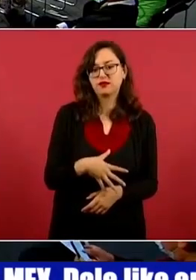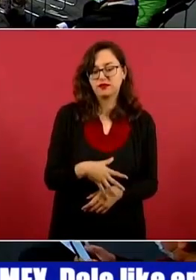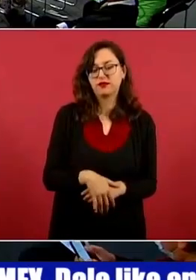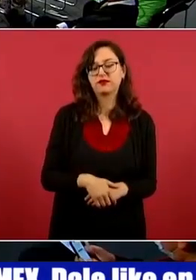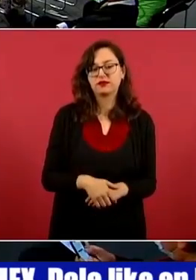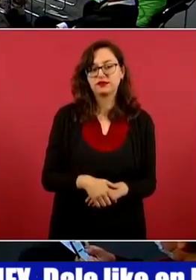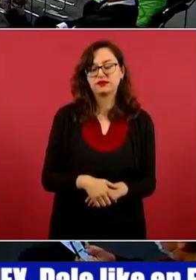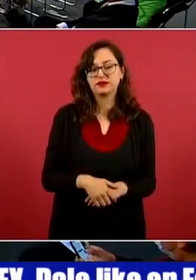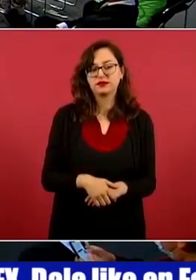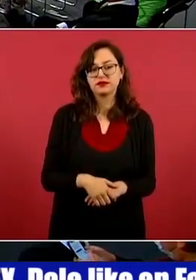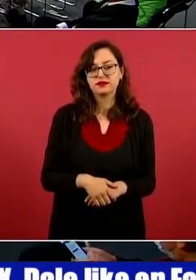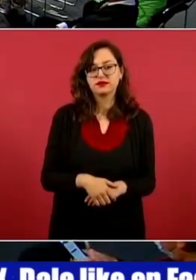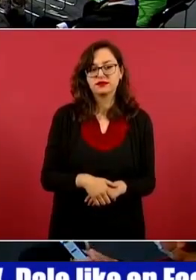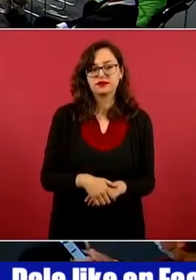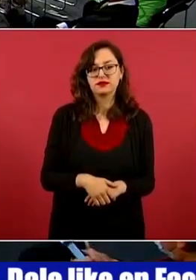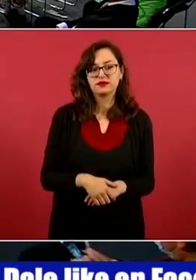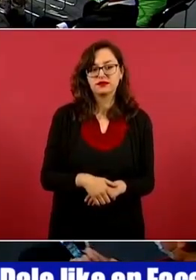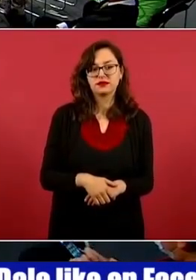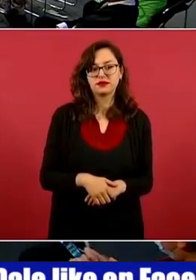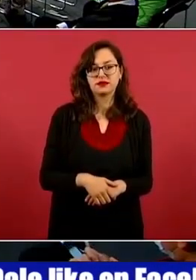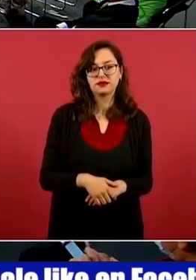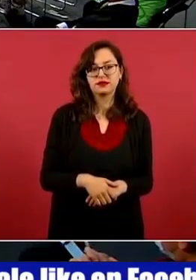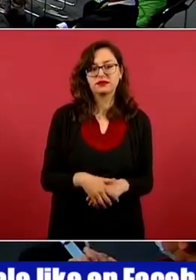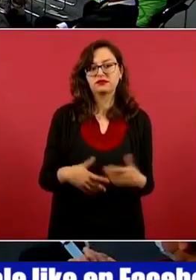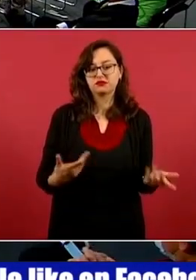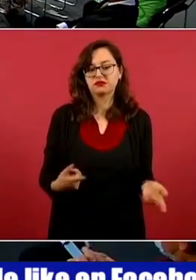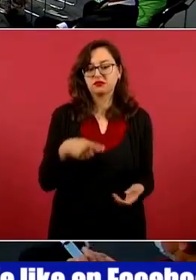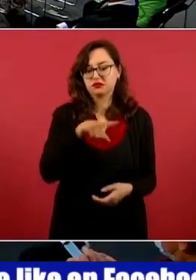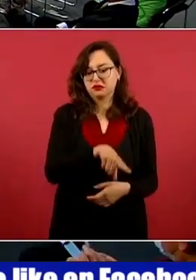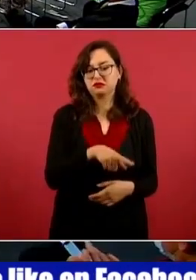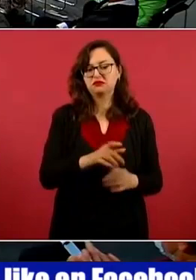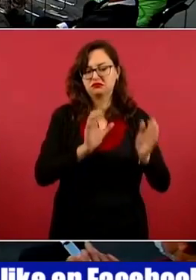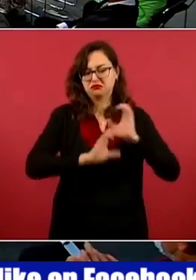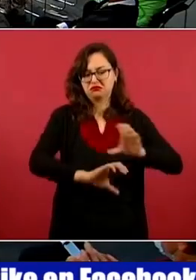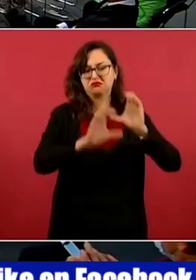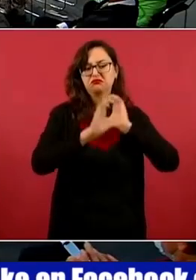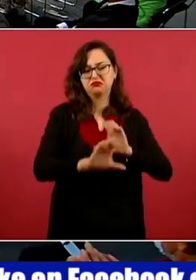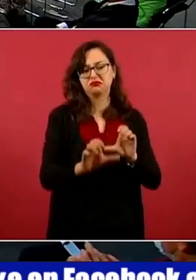composiciones propias, pero también